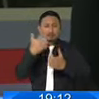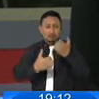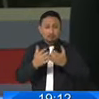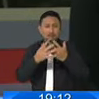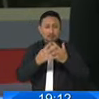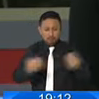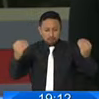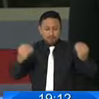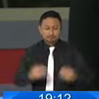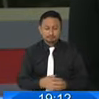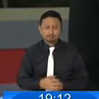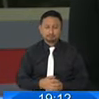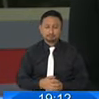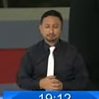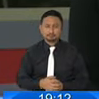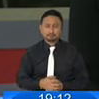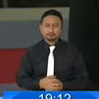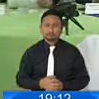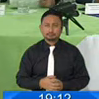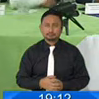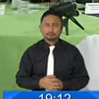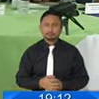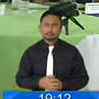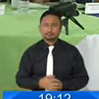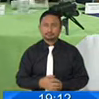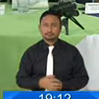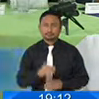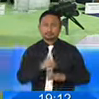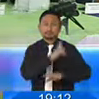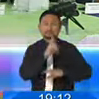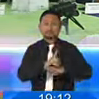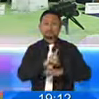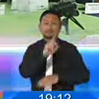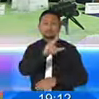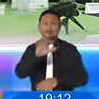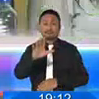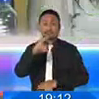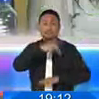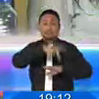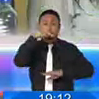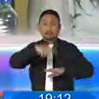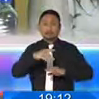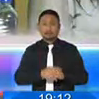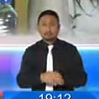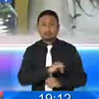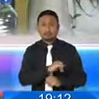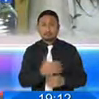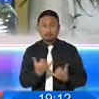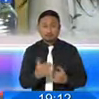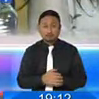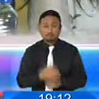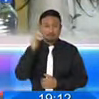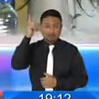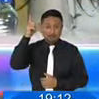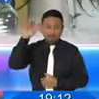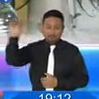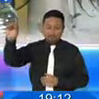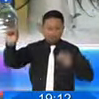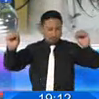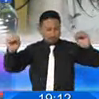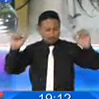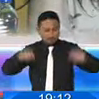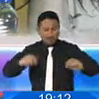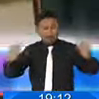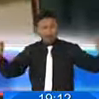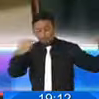grave conflicto interno son los directivos de Alianza país pichincha quienes hacen un llamado a sus líderes para dejar de lado